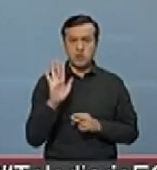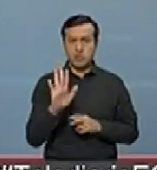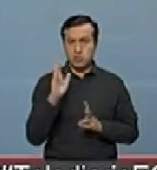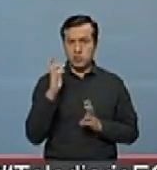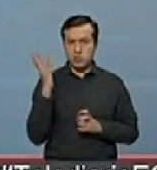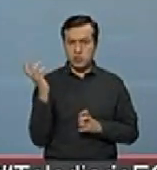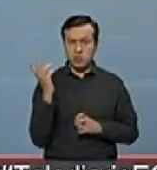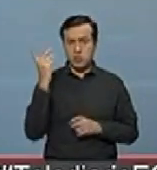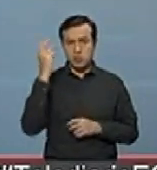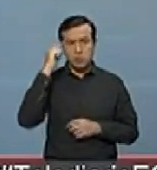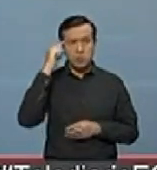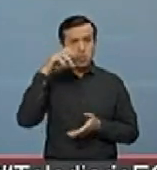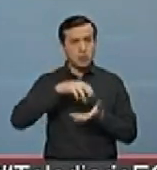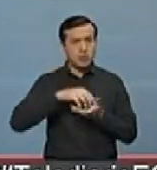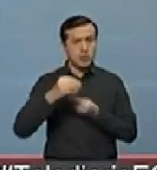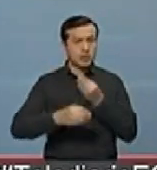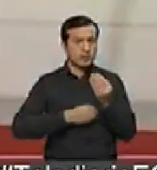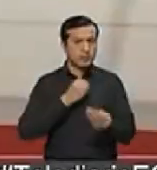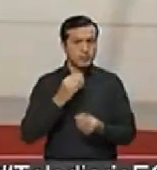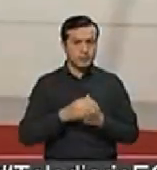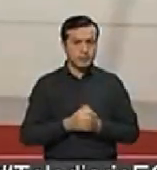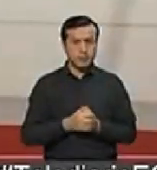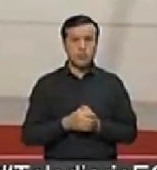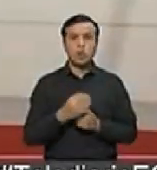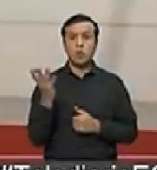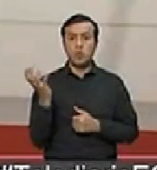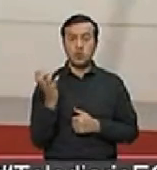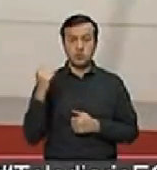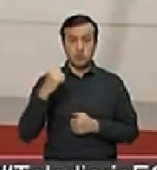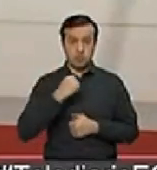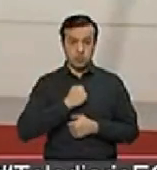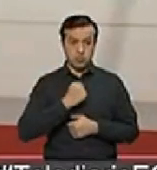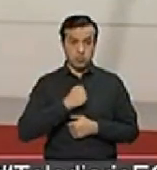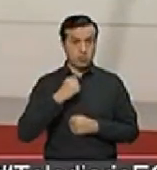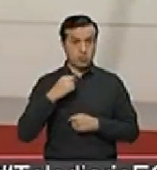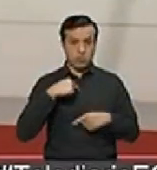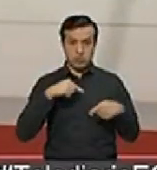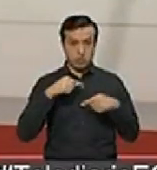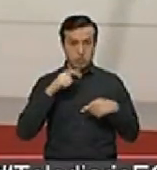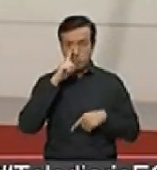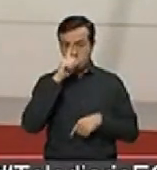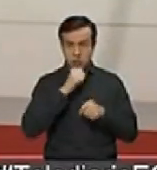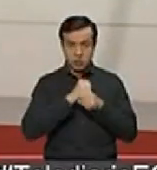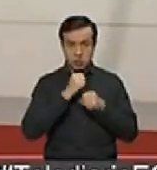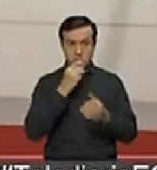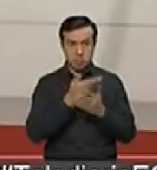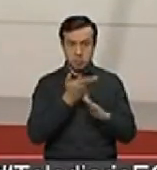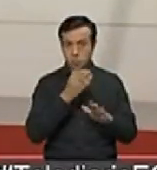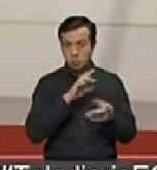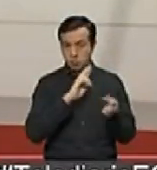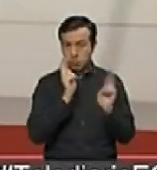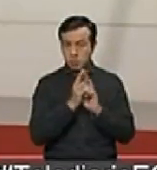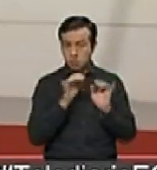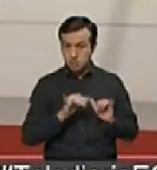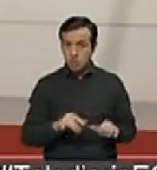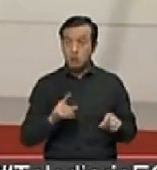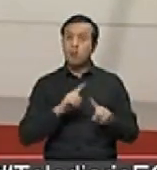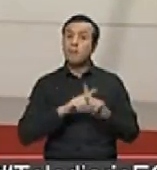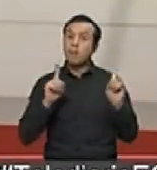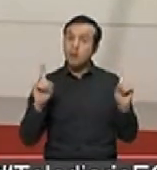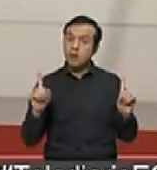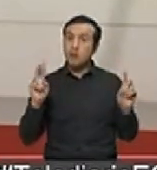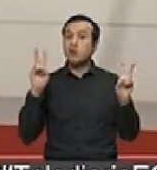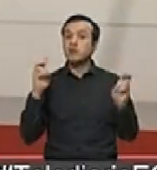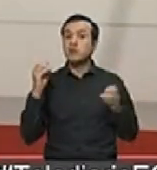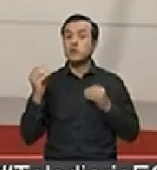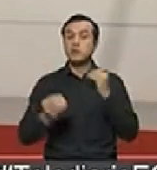¿Cuál es la posición del gobierno al respecto? La jubilación patronal es un derecho de los trabajadores que se va a mantener en la propuesta de reformas. Lo que se realizará es un